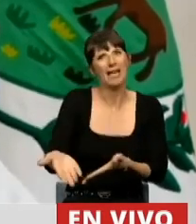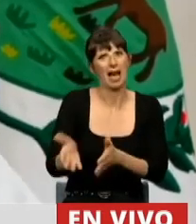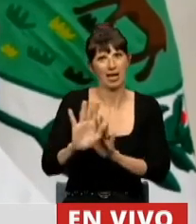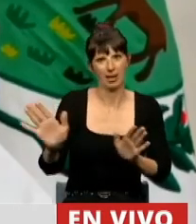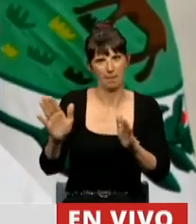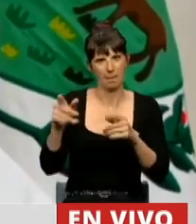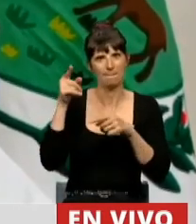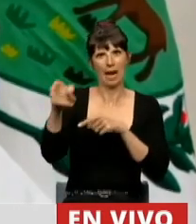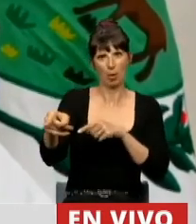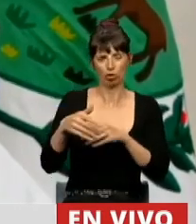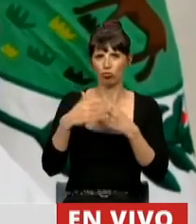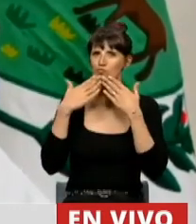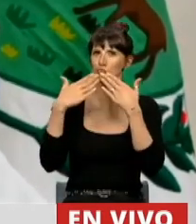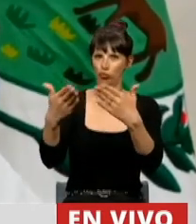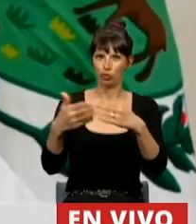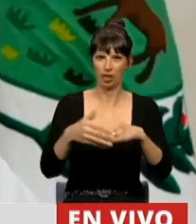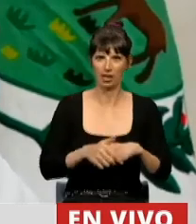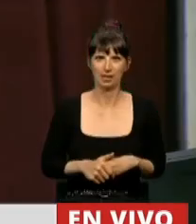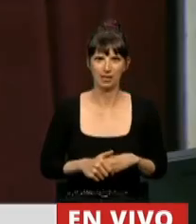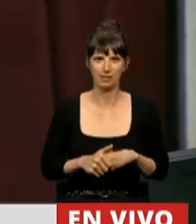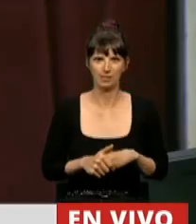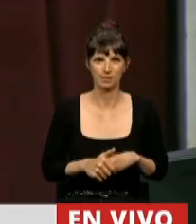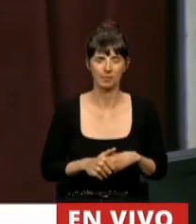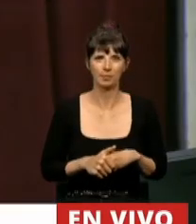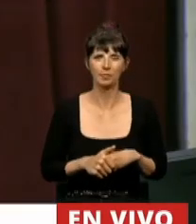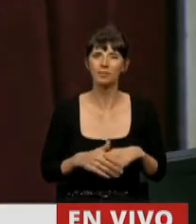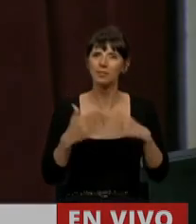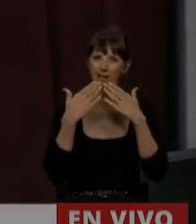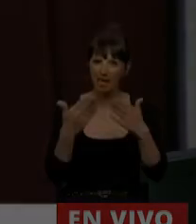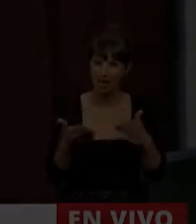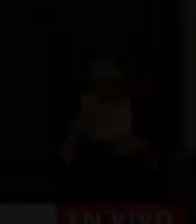homenaje. Muchas gracias, presidente. Gracias, diputado Carlos Ponce.